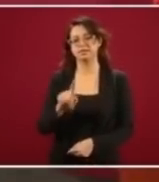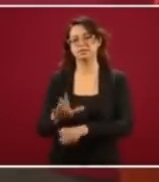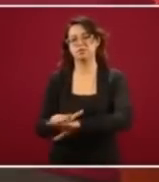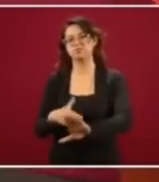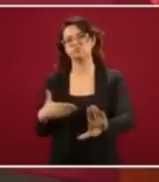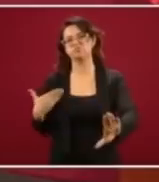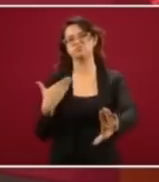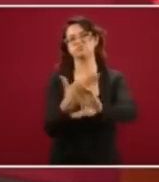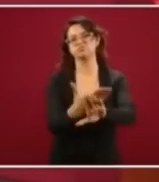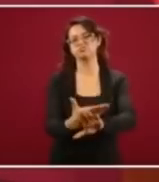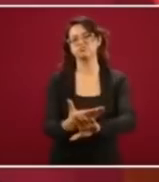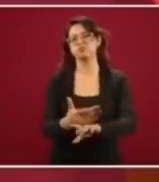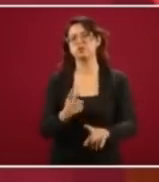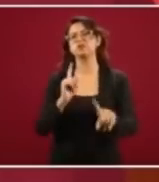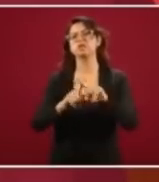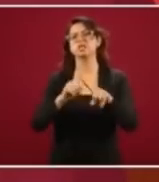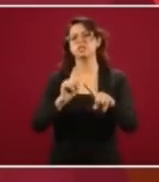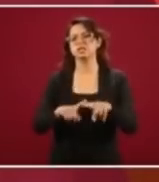un gobernador,